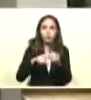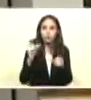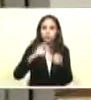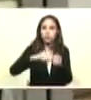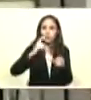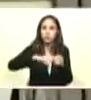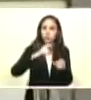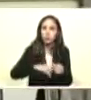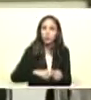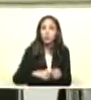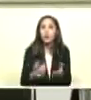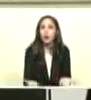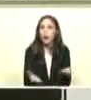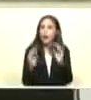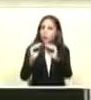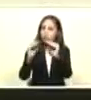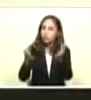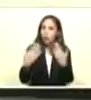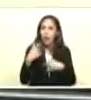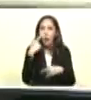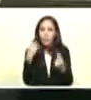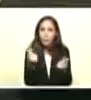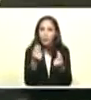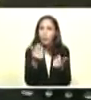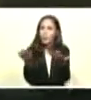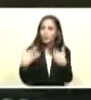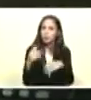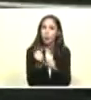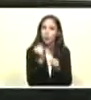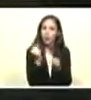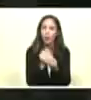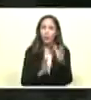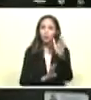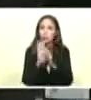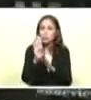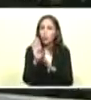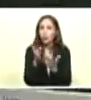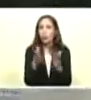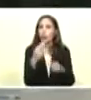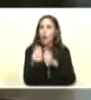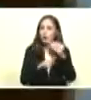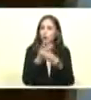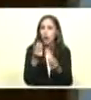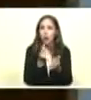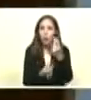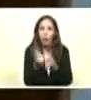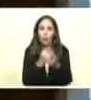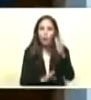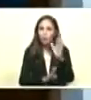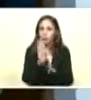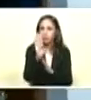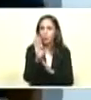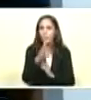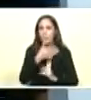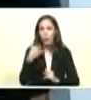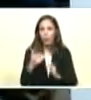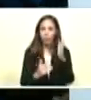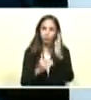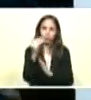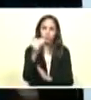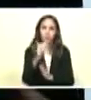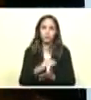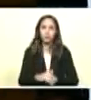llamado que hacía usted a la juventud venezolana para lo que tiene que ver con el desarrollo de la criptomoneda o el criptoactivo venezolano, el petro.